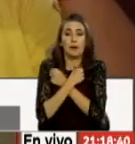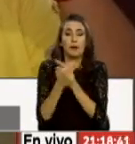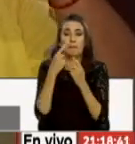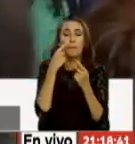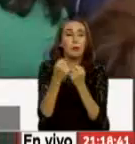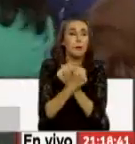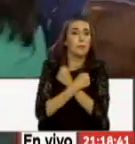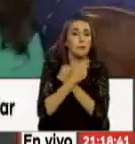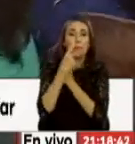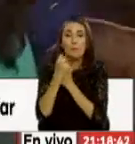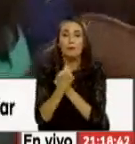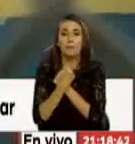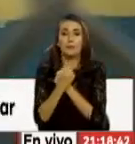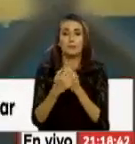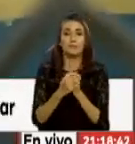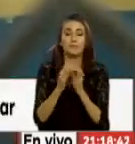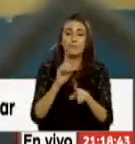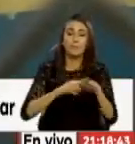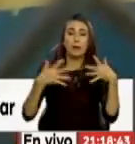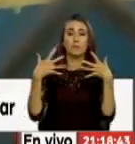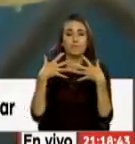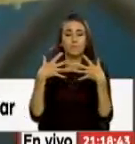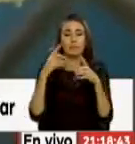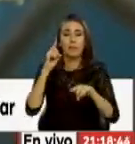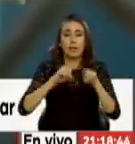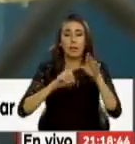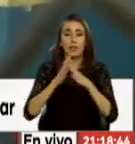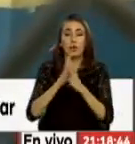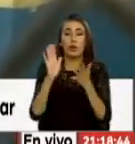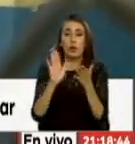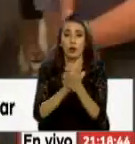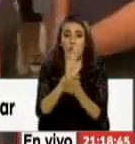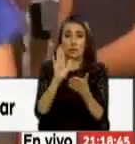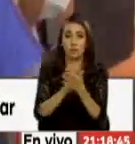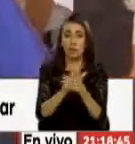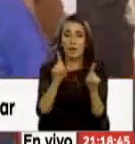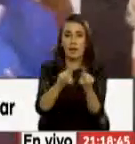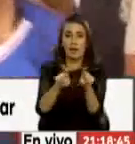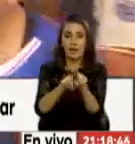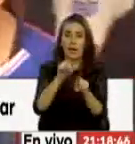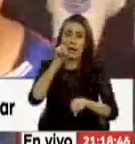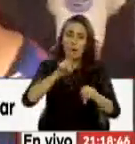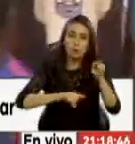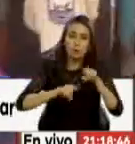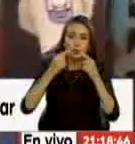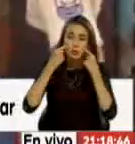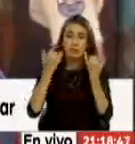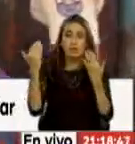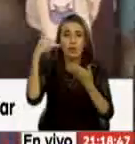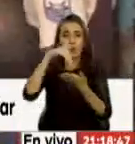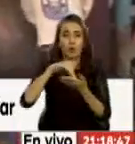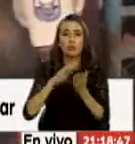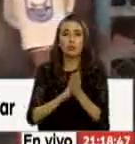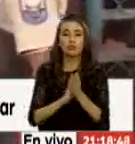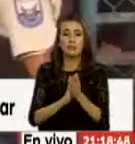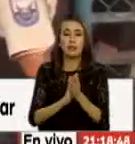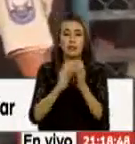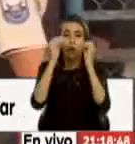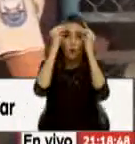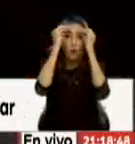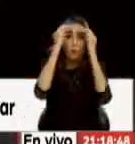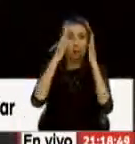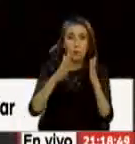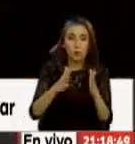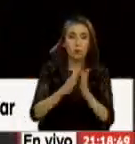esto, papi lo otro. Pero existen más anomalías en la misma escuela ubicada en La Floresta, al sur de Guayaquil. Esta vez se trata de un docente.